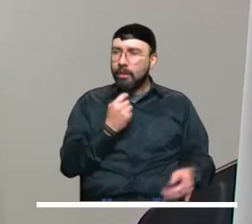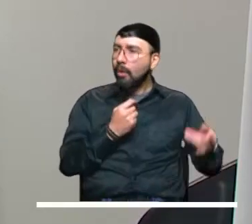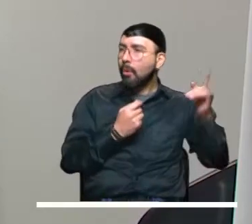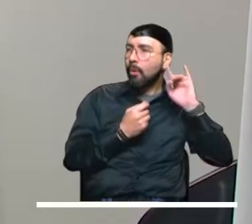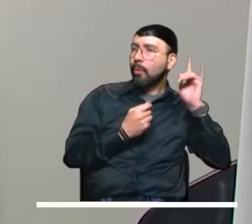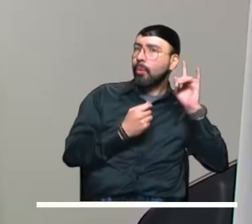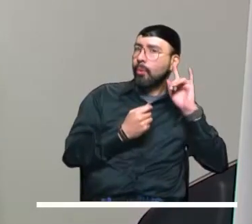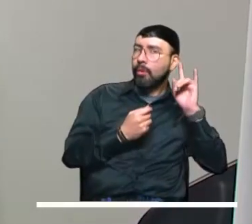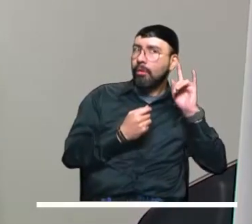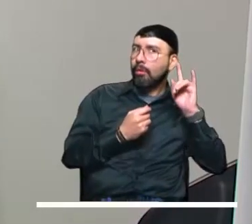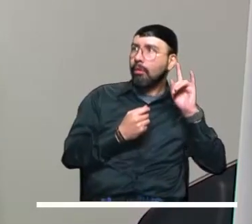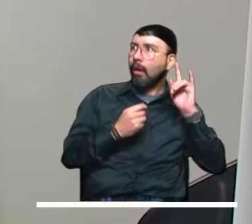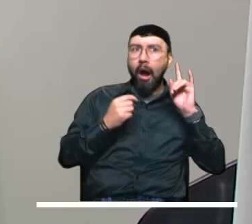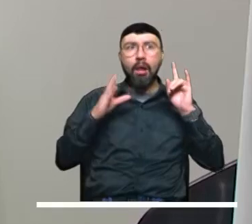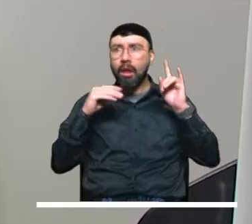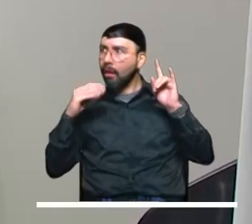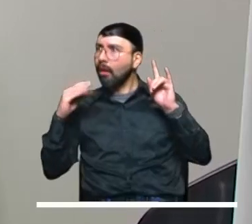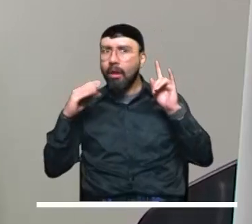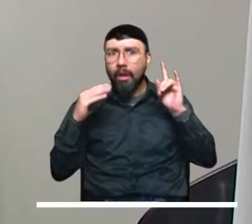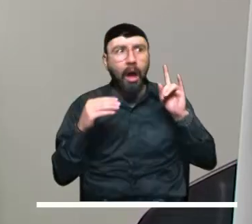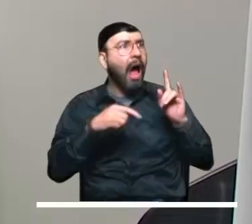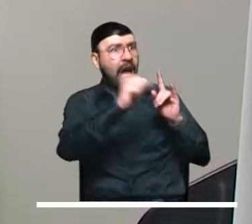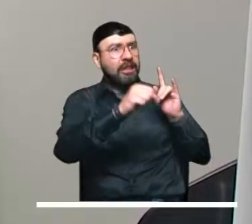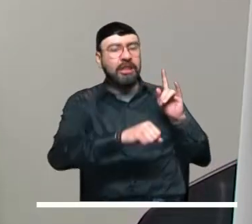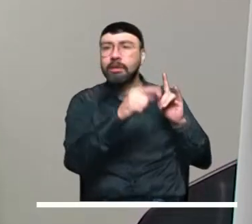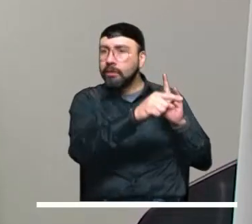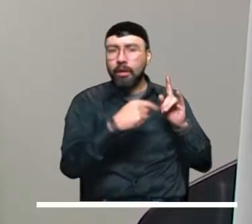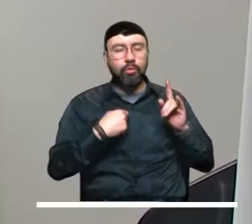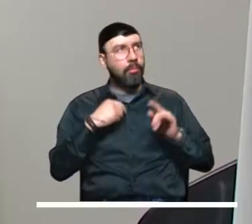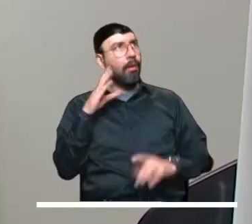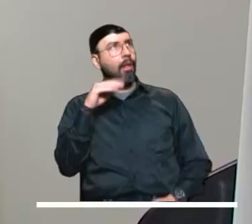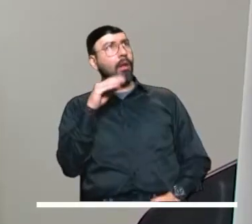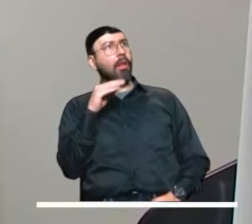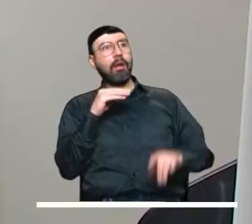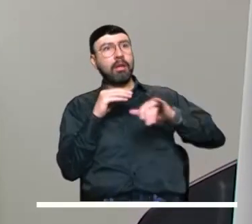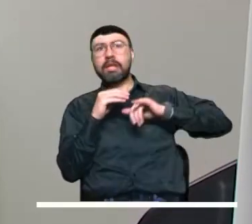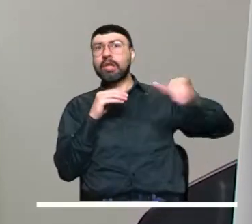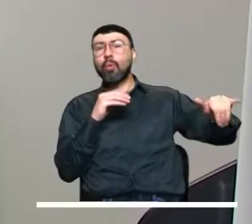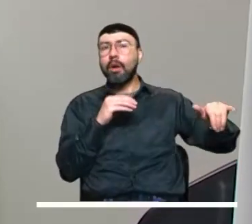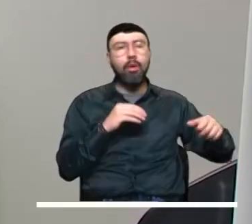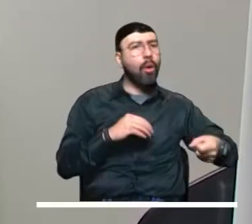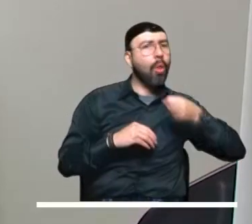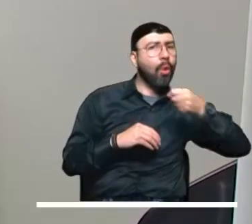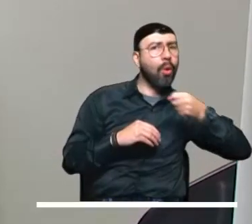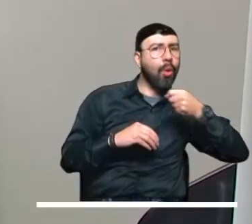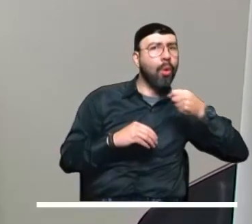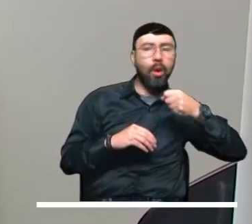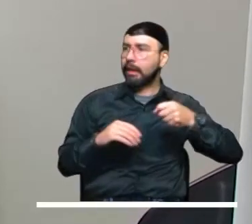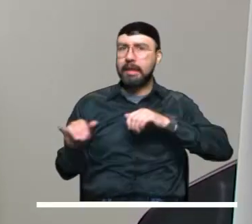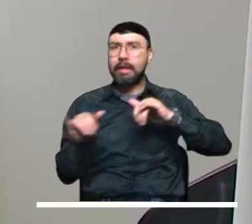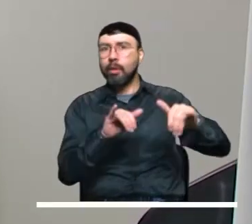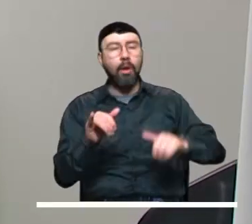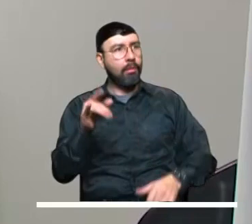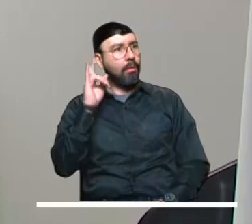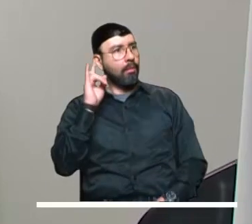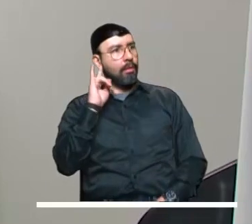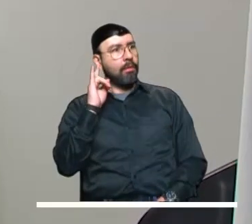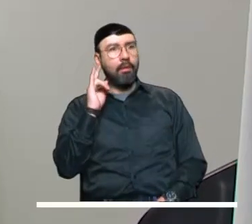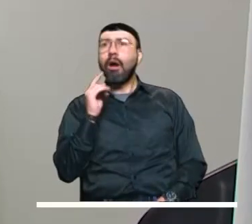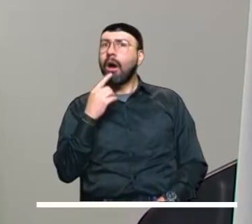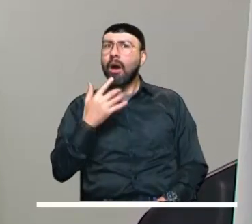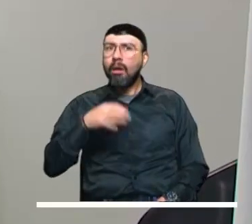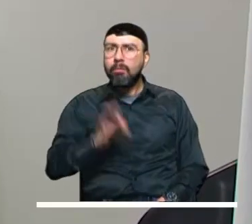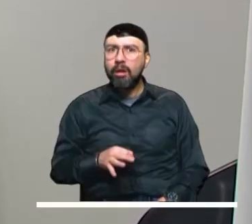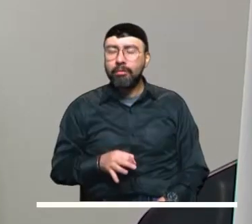están hablando y el paciente es capaz de hablar al mismo tiempo que lo hacía el locutor en la radio. Entonces, él demostraba